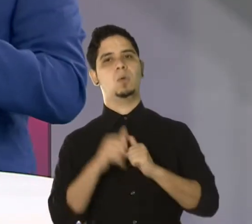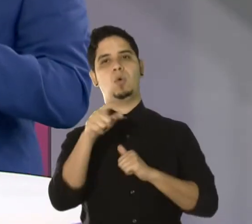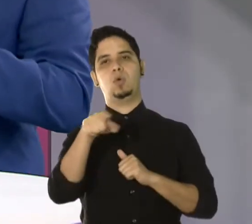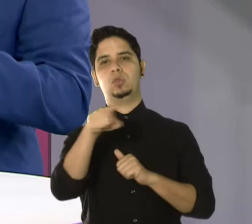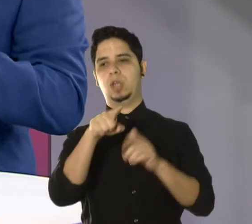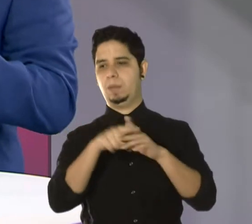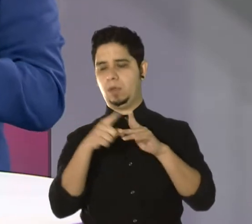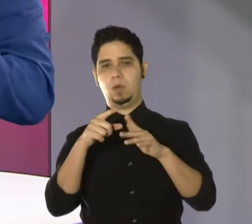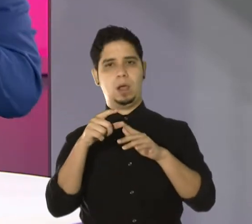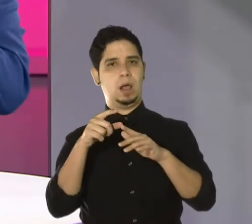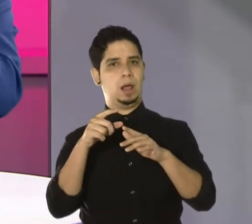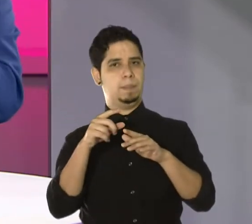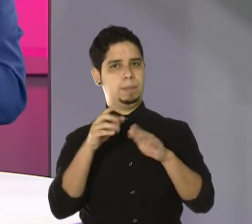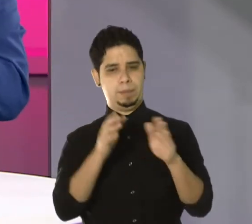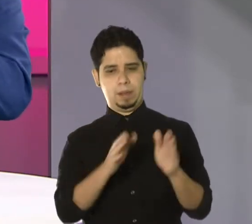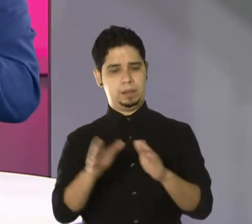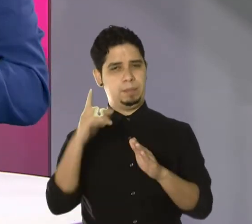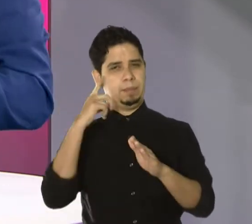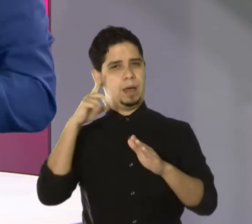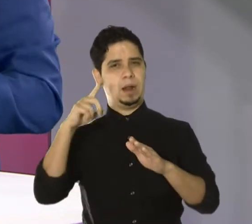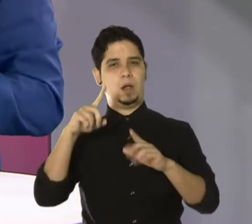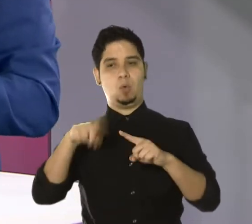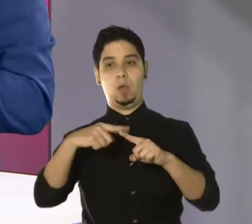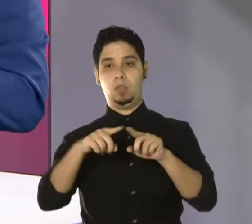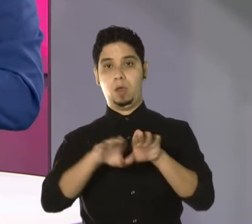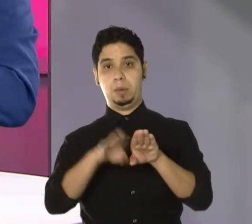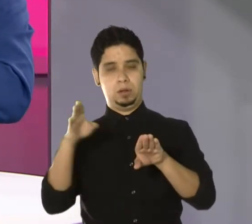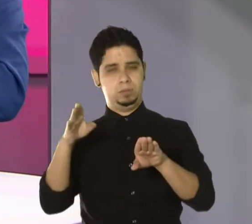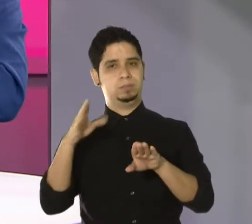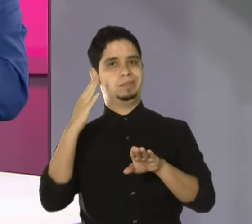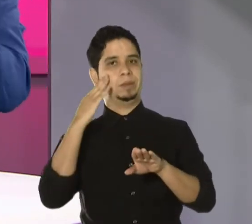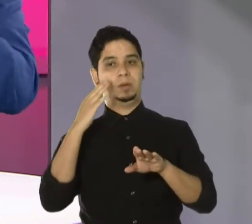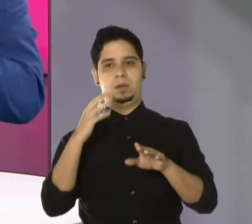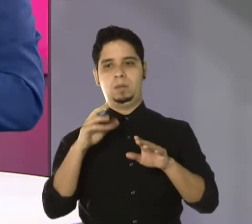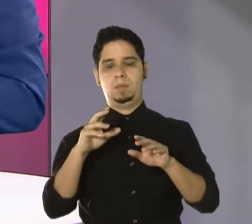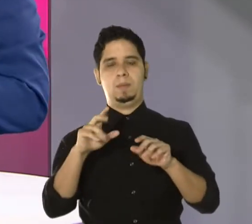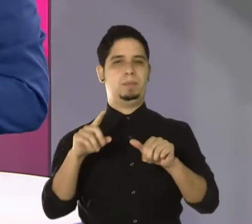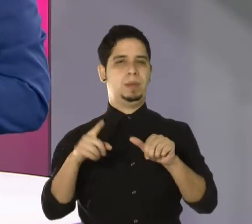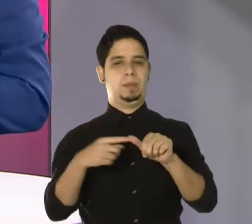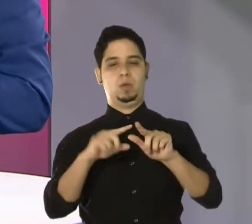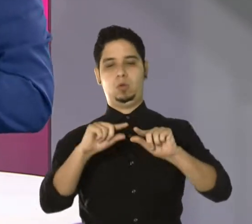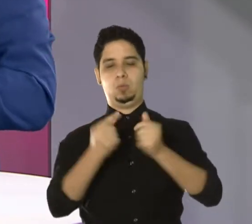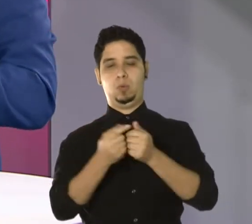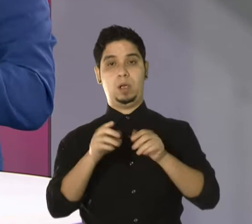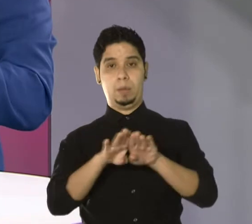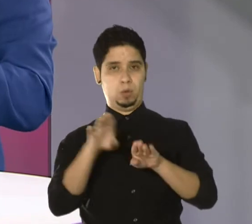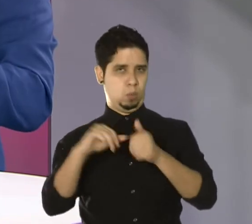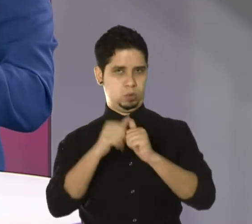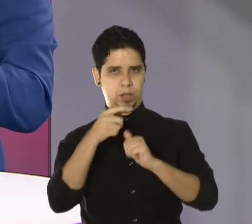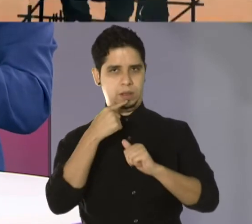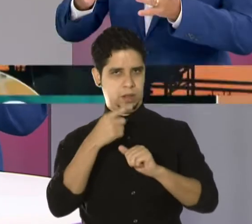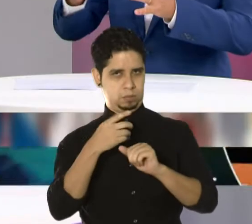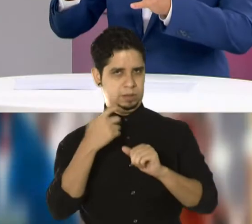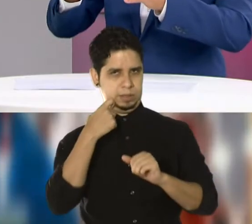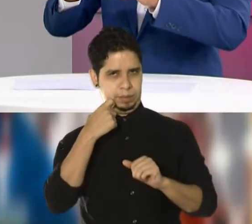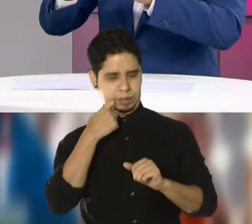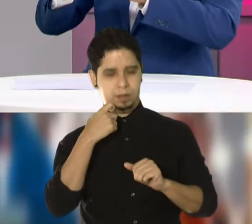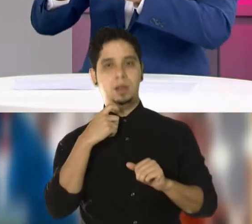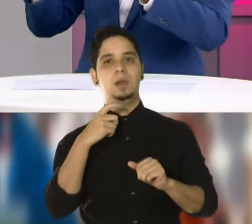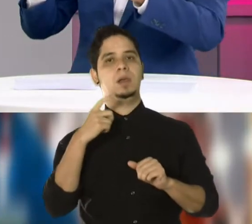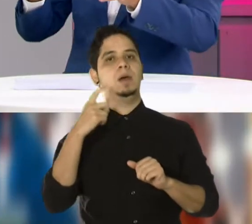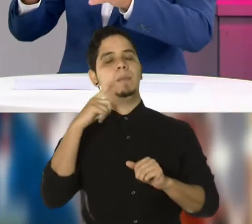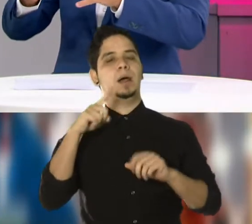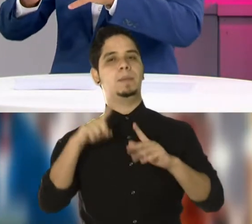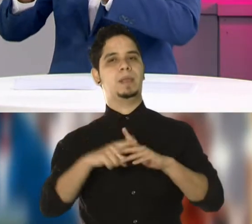preparar para esa apertura, que fueron uno de los primeros sectores que abrió, como ya lo han indicado, para entonces trabajar en lo que